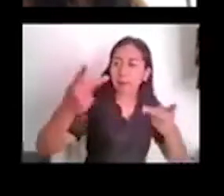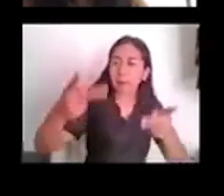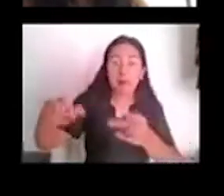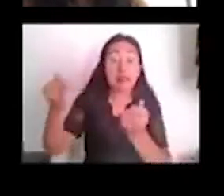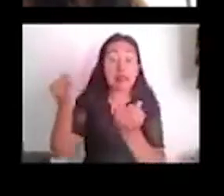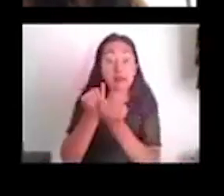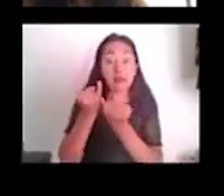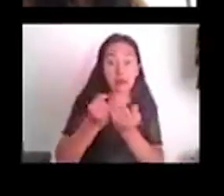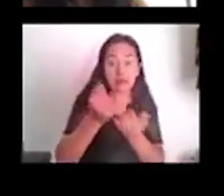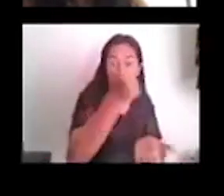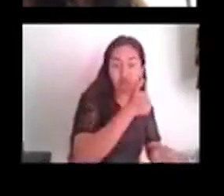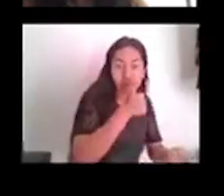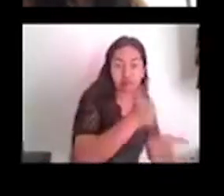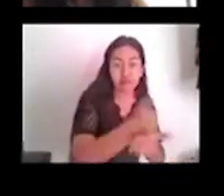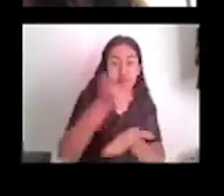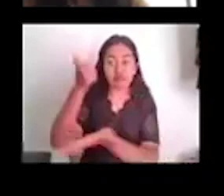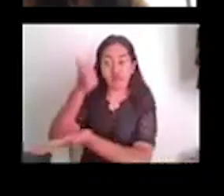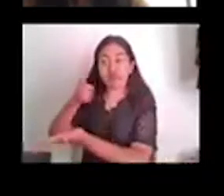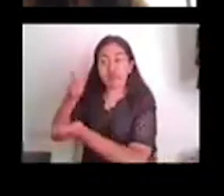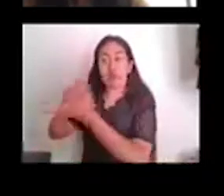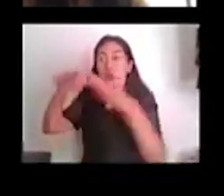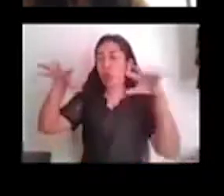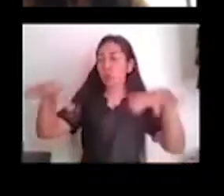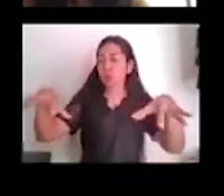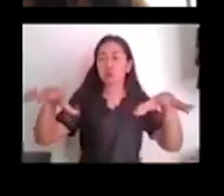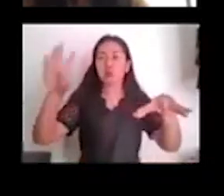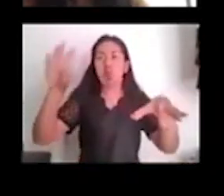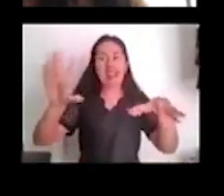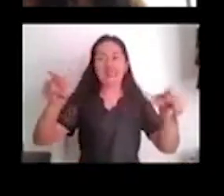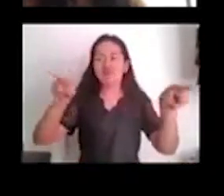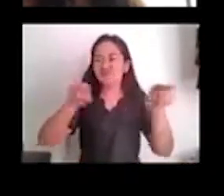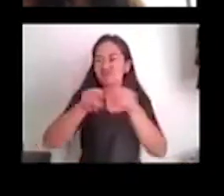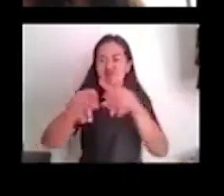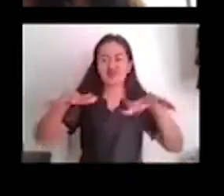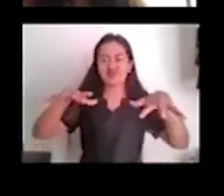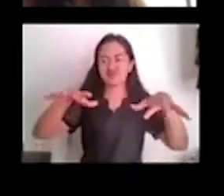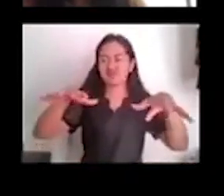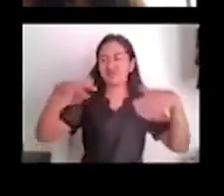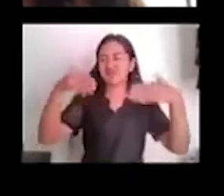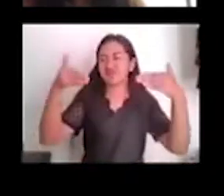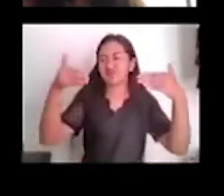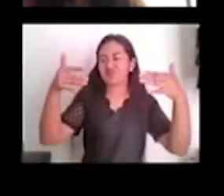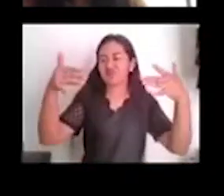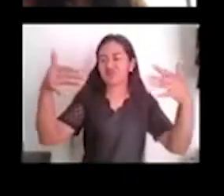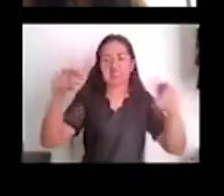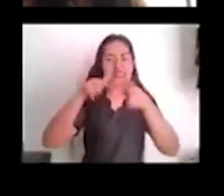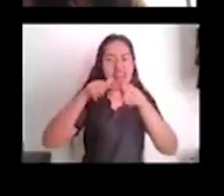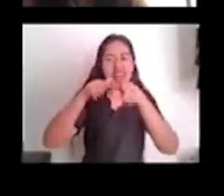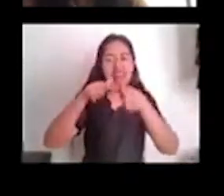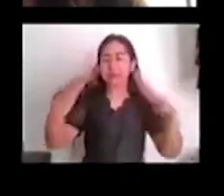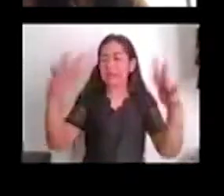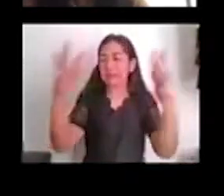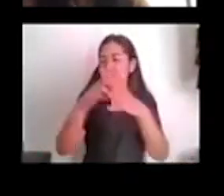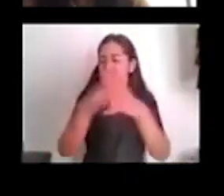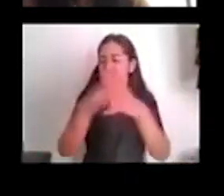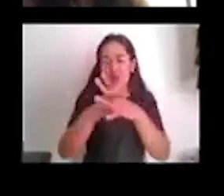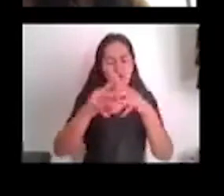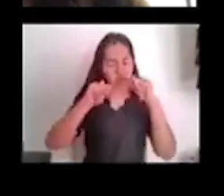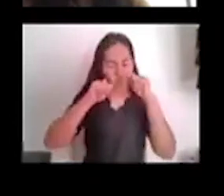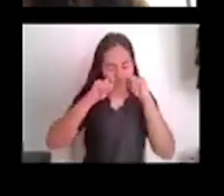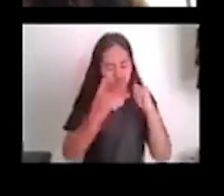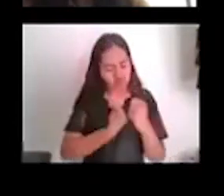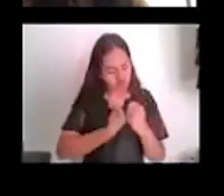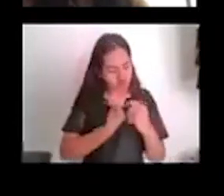Cómo estas ciudades son hermanas hasta el último momento, se quedan juntas en la guerra, y de